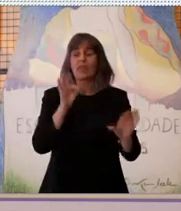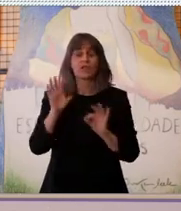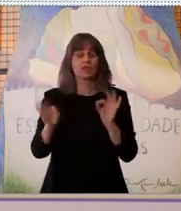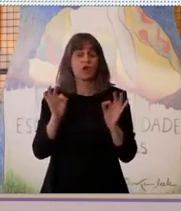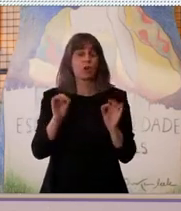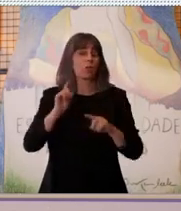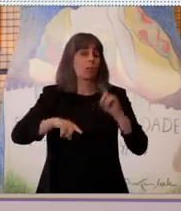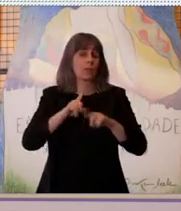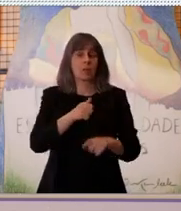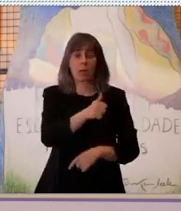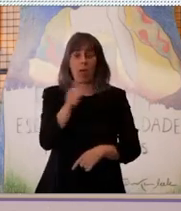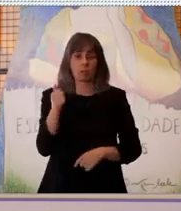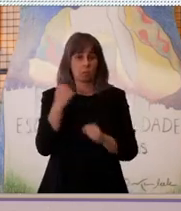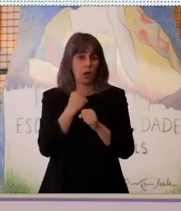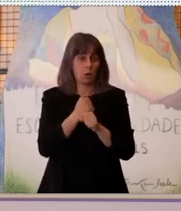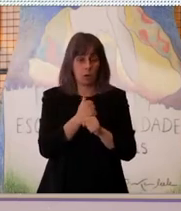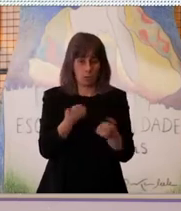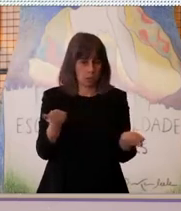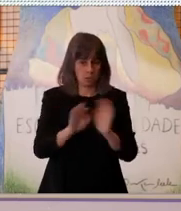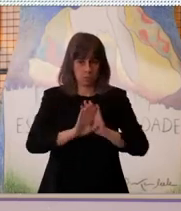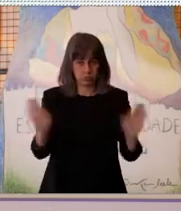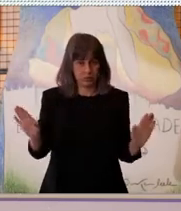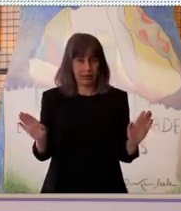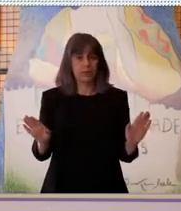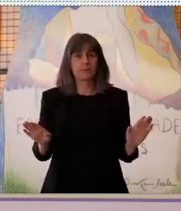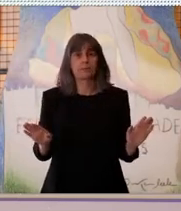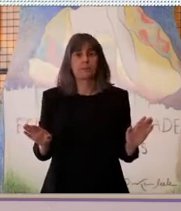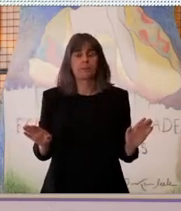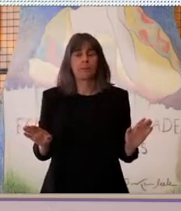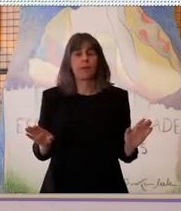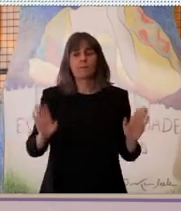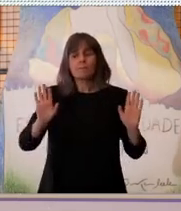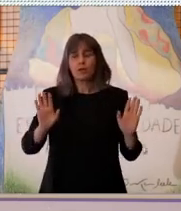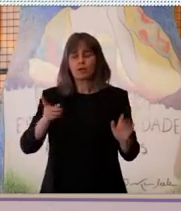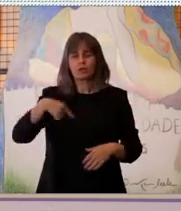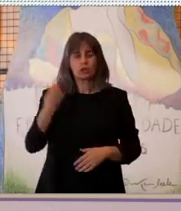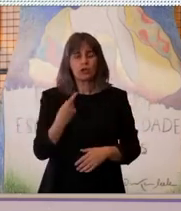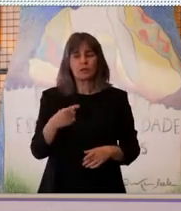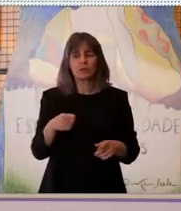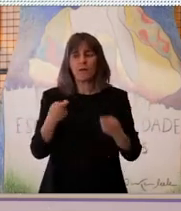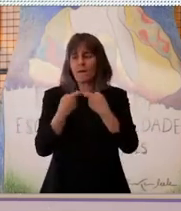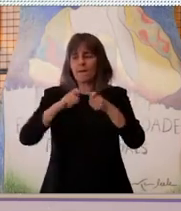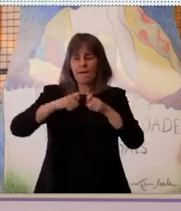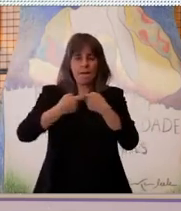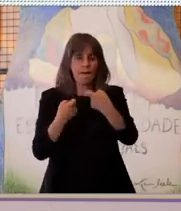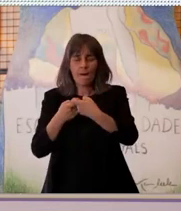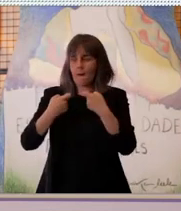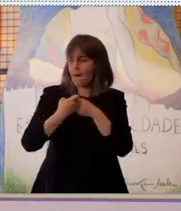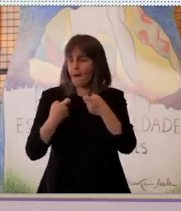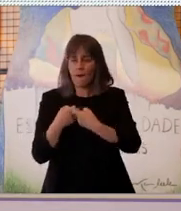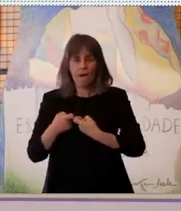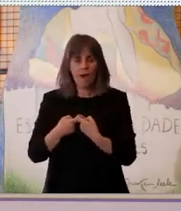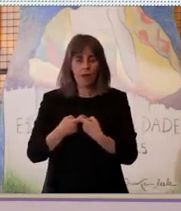independientemente del trabajo que estemos haciendo Cómo no hemos sido capaces de asegurar nuestras posiciones para